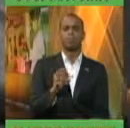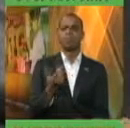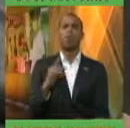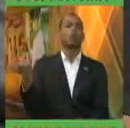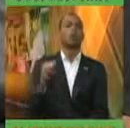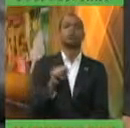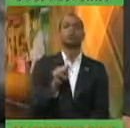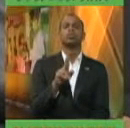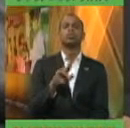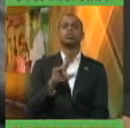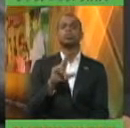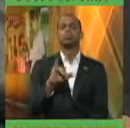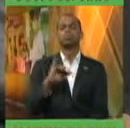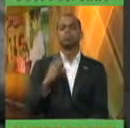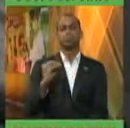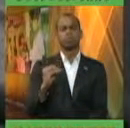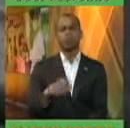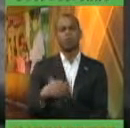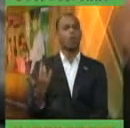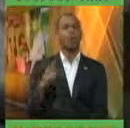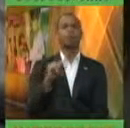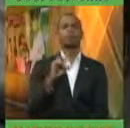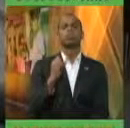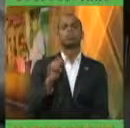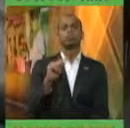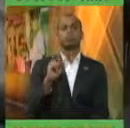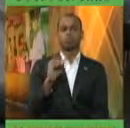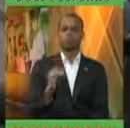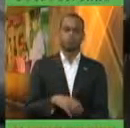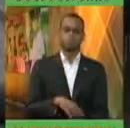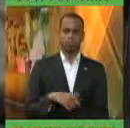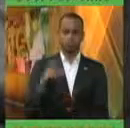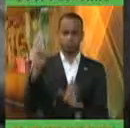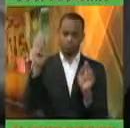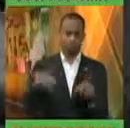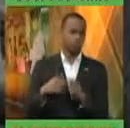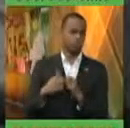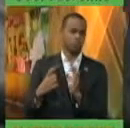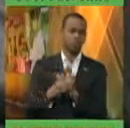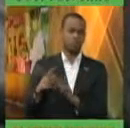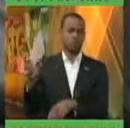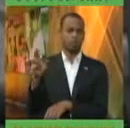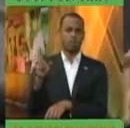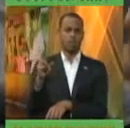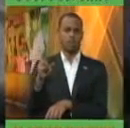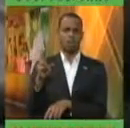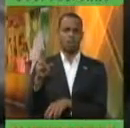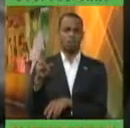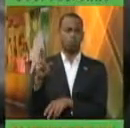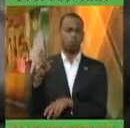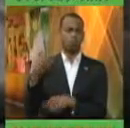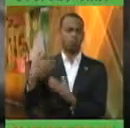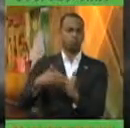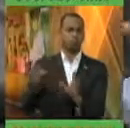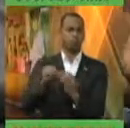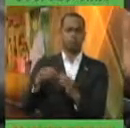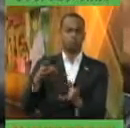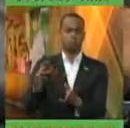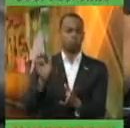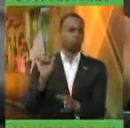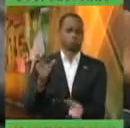tuyo o el tonto a que diga la persona con discapacidad de la habitación tal eso va a ir marcando